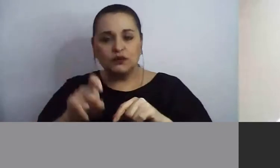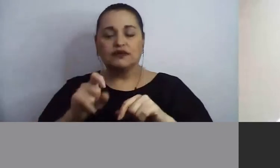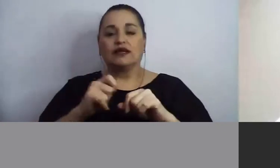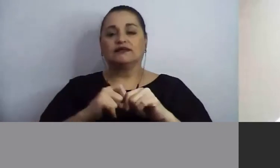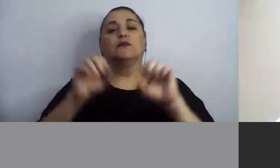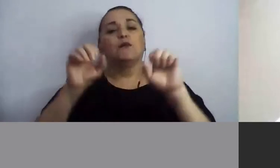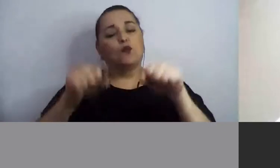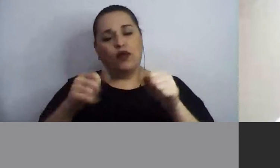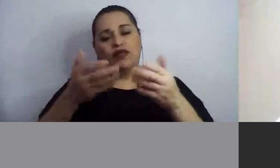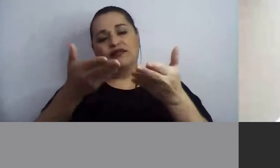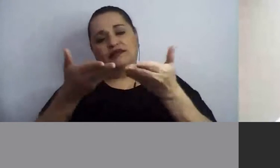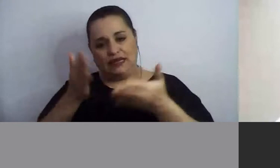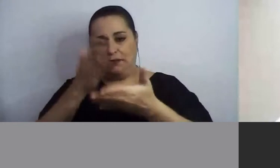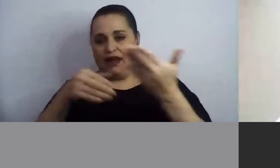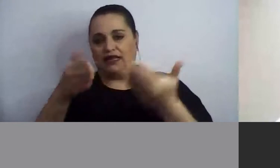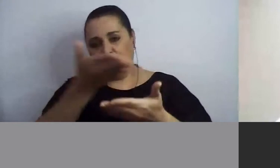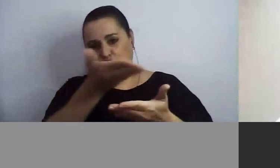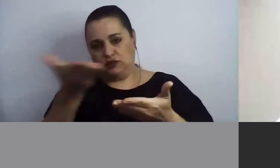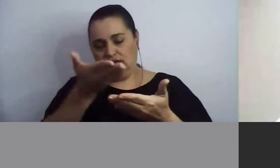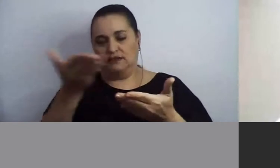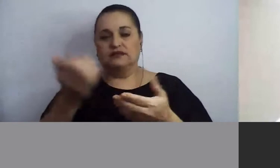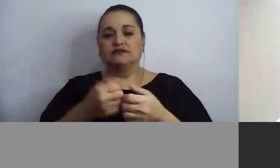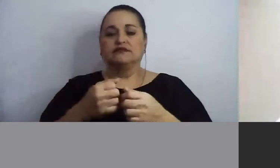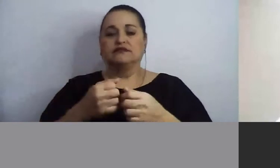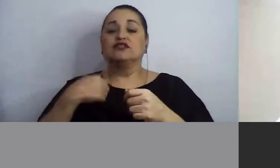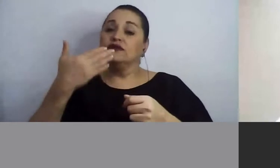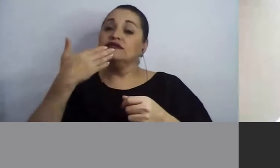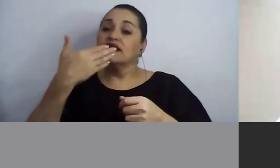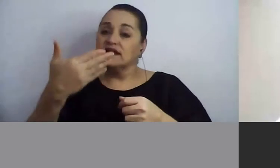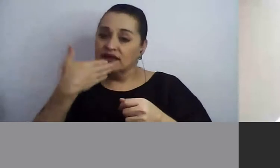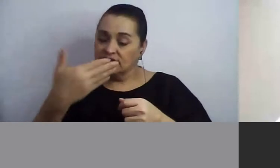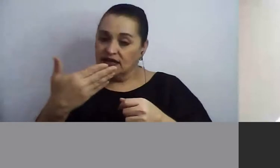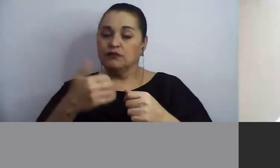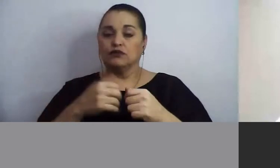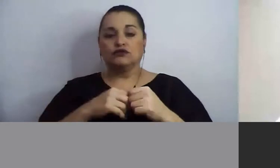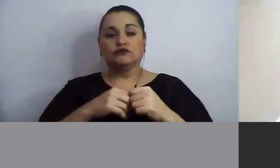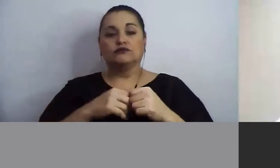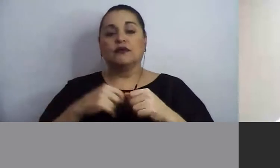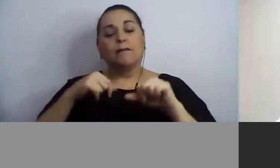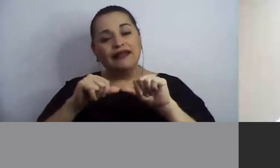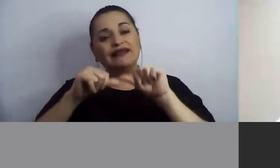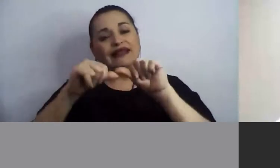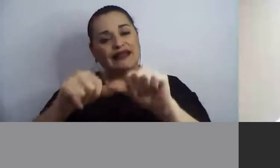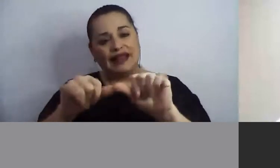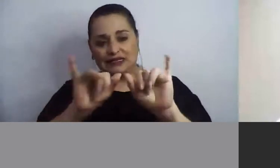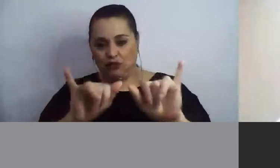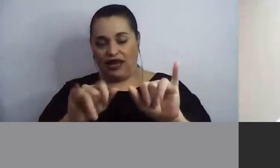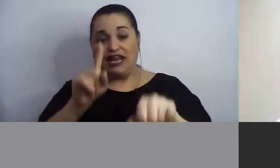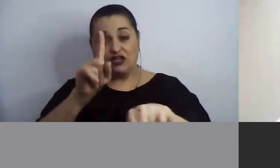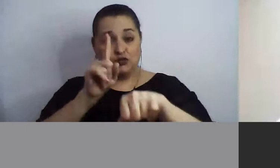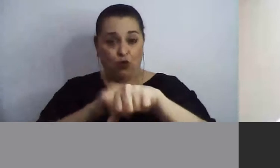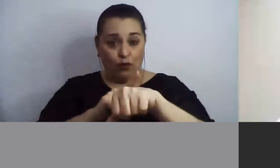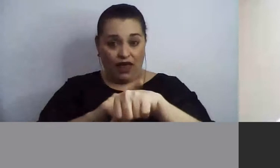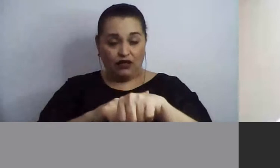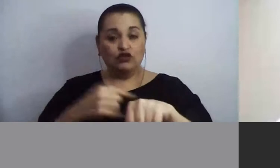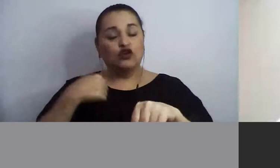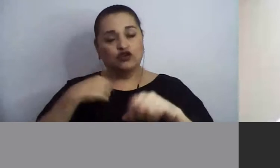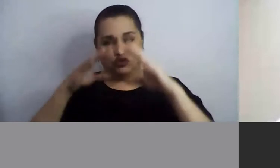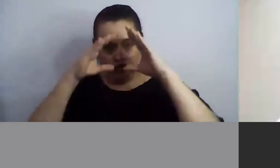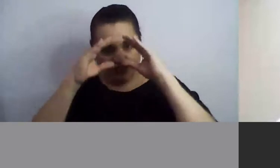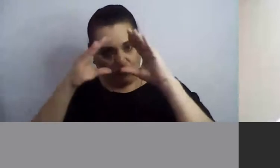puedan venir de parte de ustedes así que les agradecemos mantenerlas por ahí y en su momento pues les vamos a